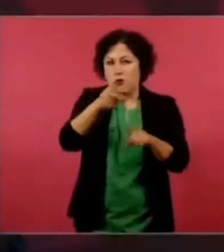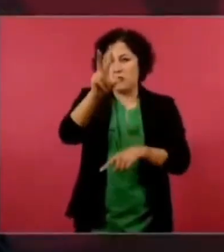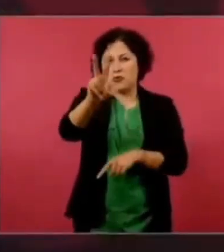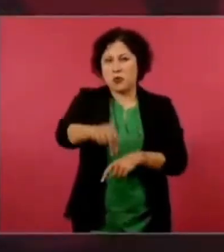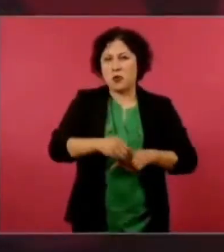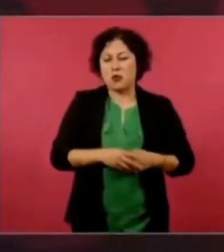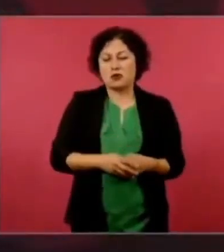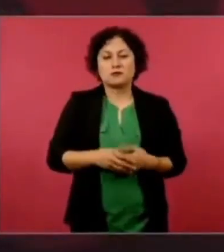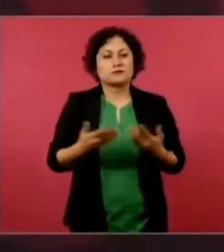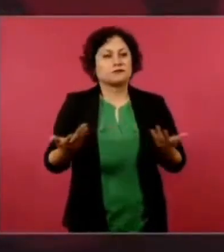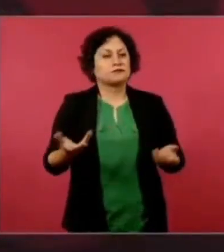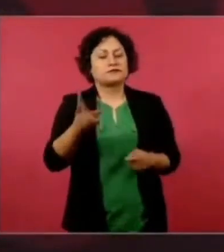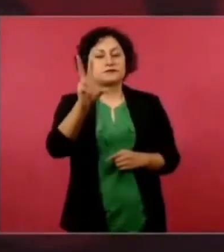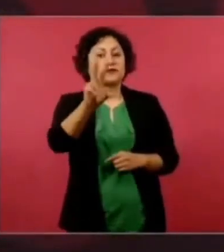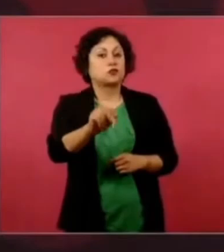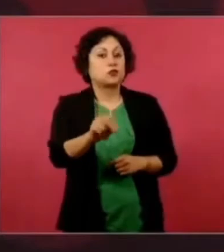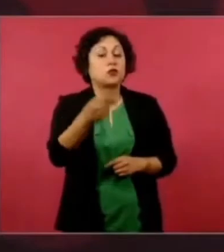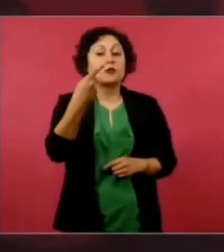Es que